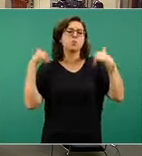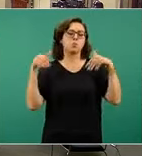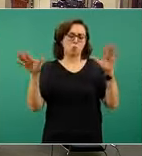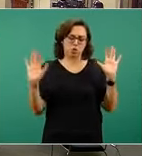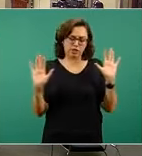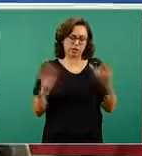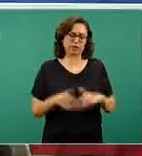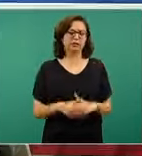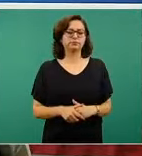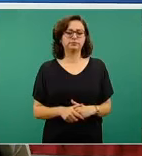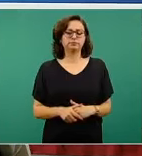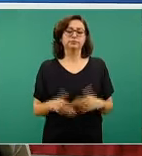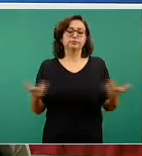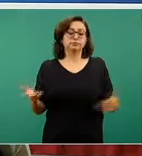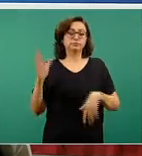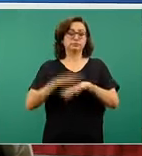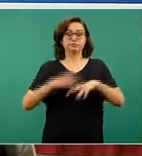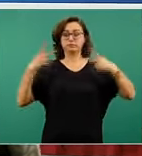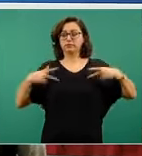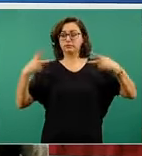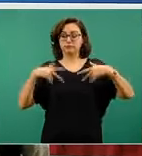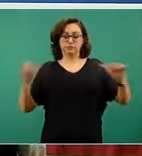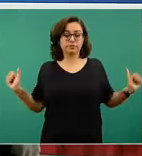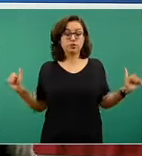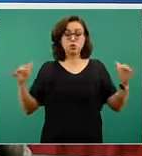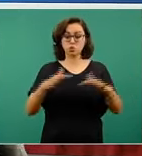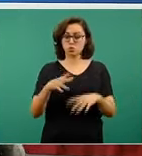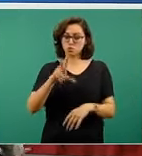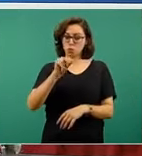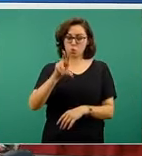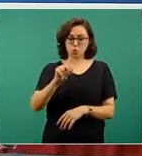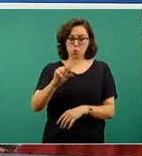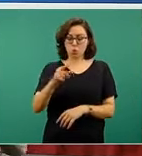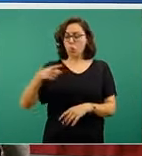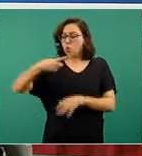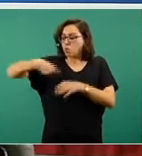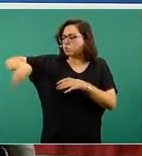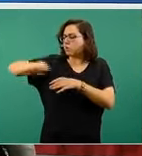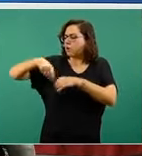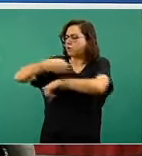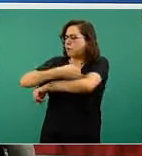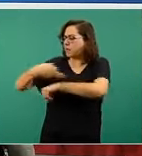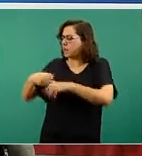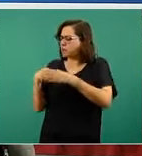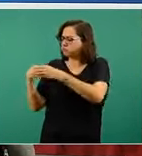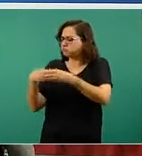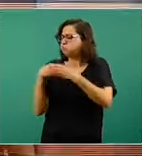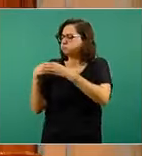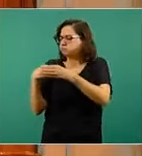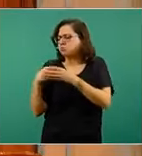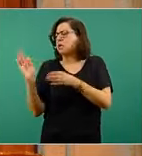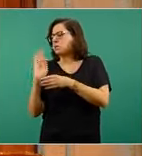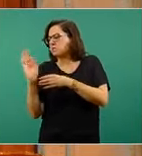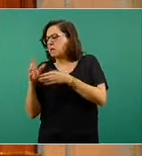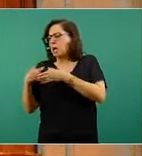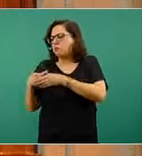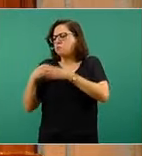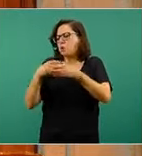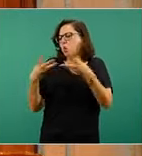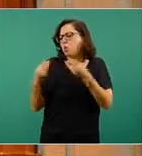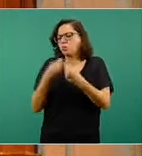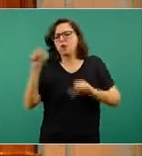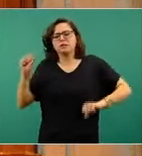manera congregacional o de manera masiva. Tenemos que evitar, está en nuestras manos y es nuestra decisión poder contribuir de manera